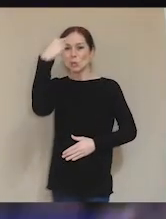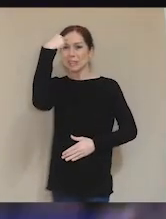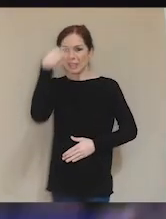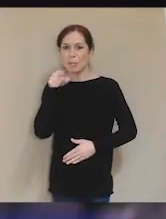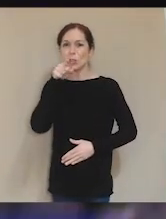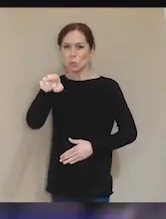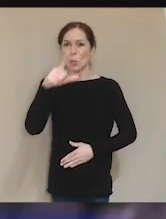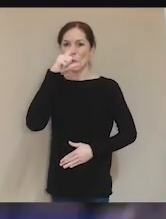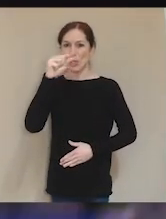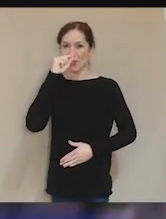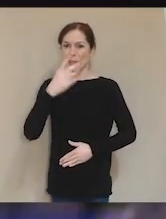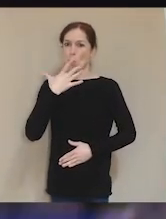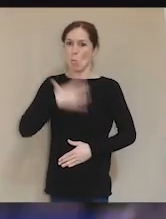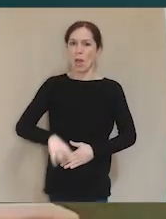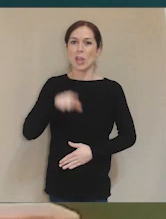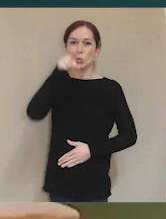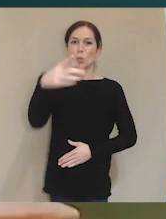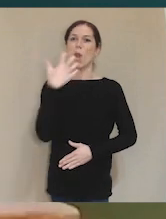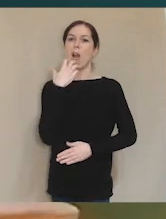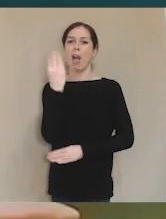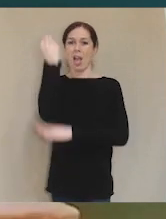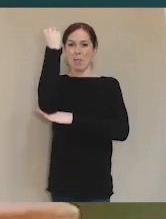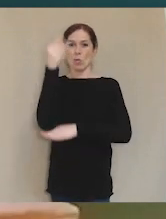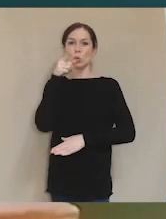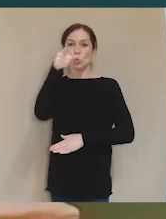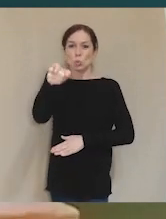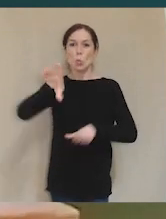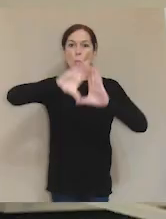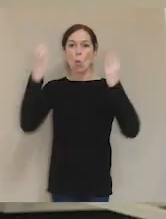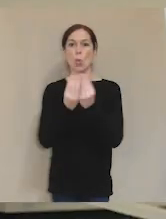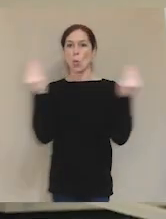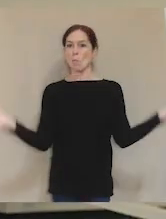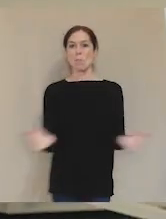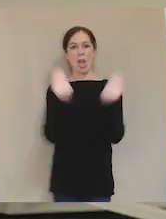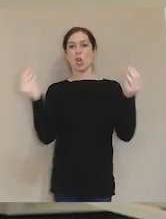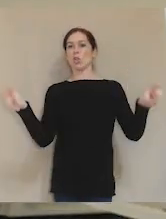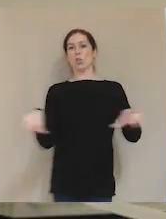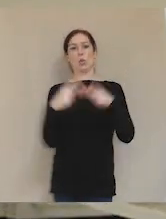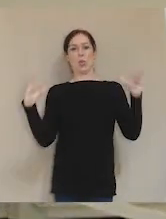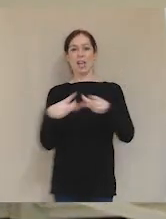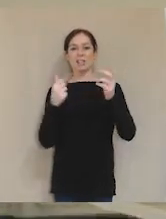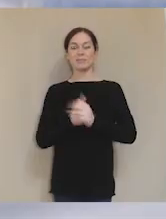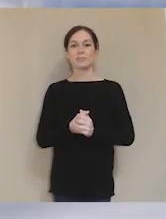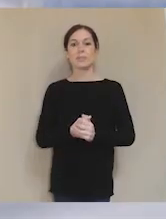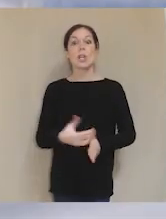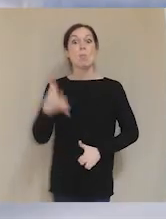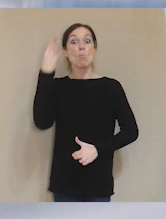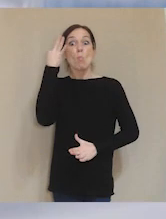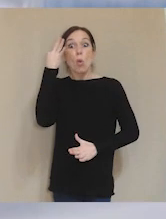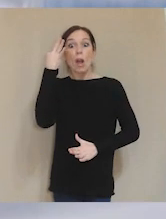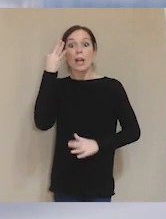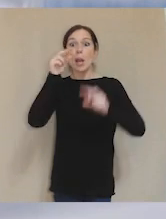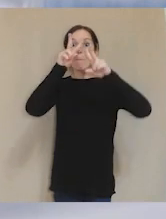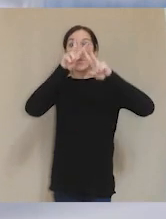sepas que tú también puedes ser científica y ser ejemplo que puedes construir un mundo mejor para toda la sociedad somos